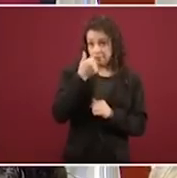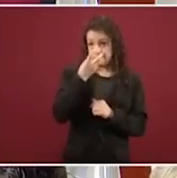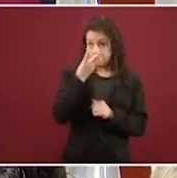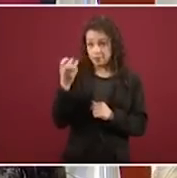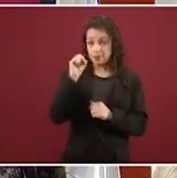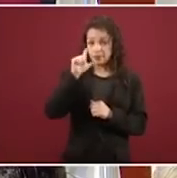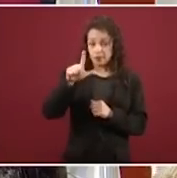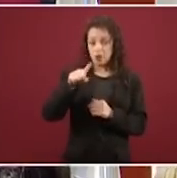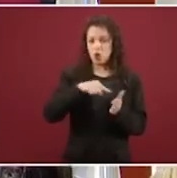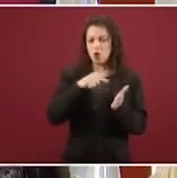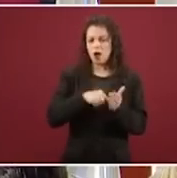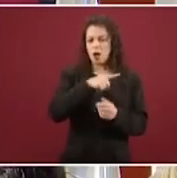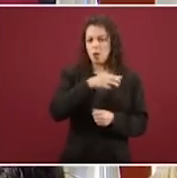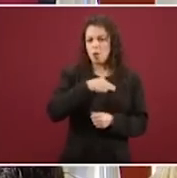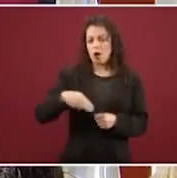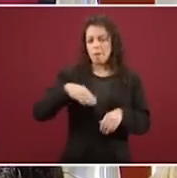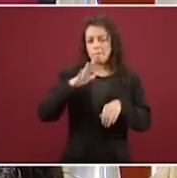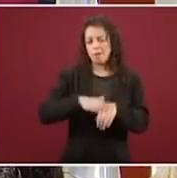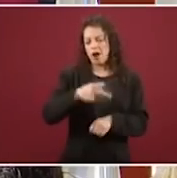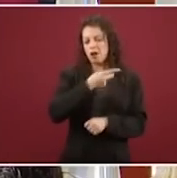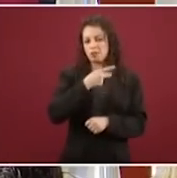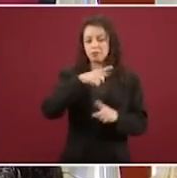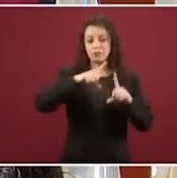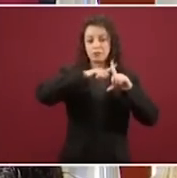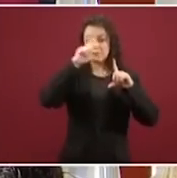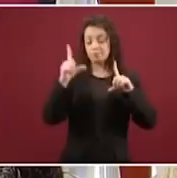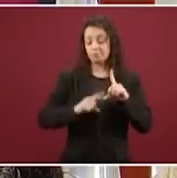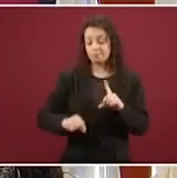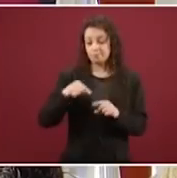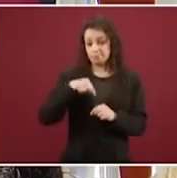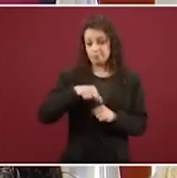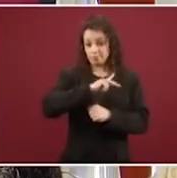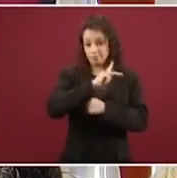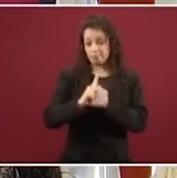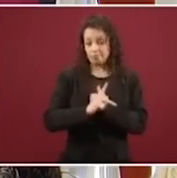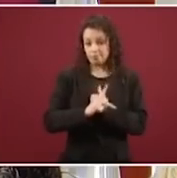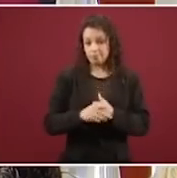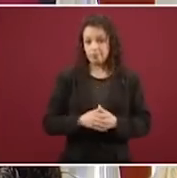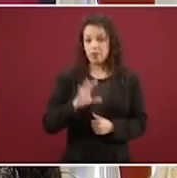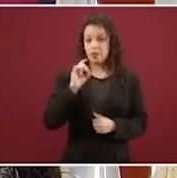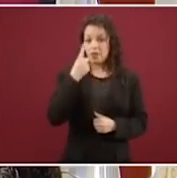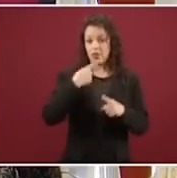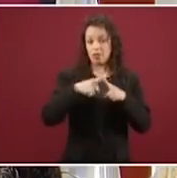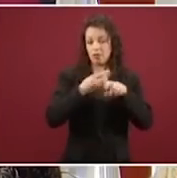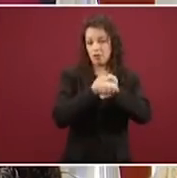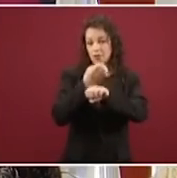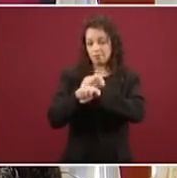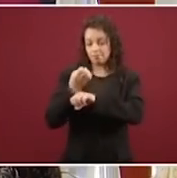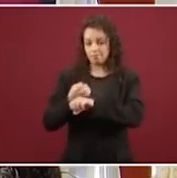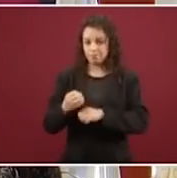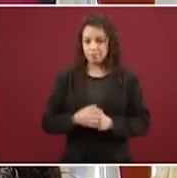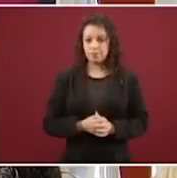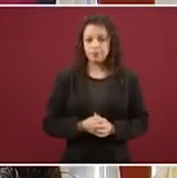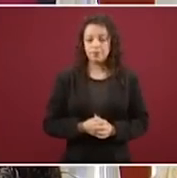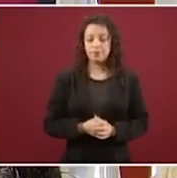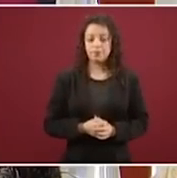1.363 municipios más pobres del país en 31 entidades federativas. De esa